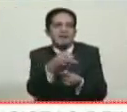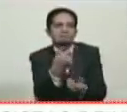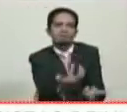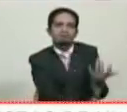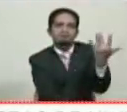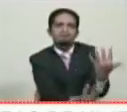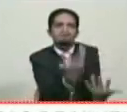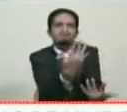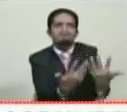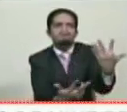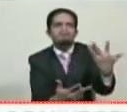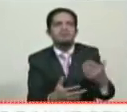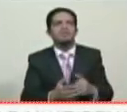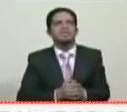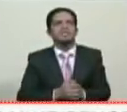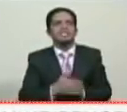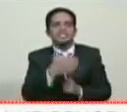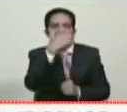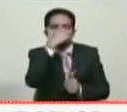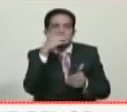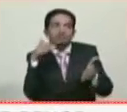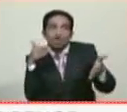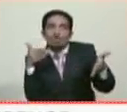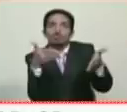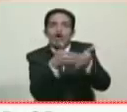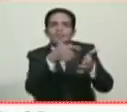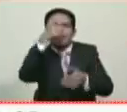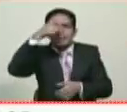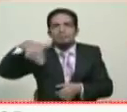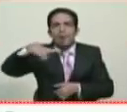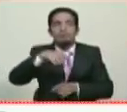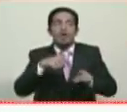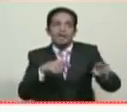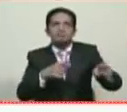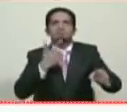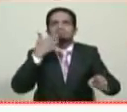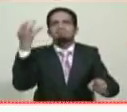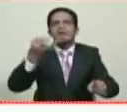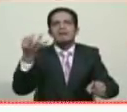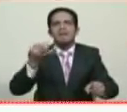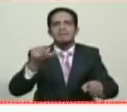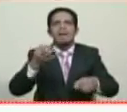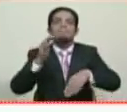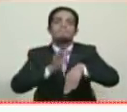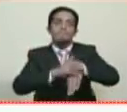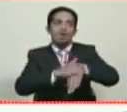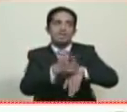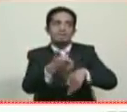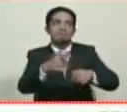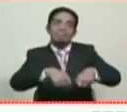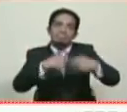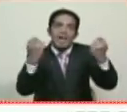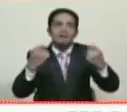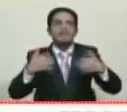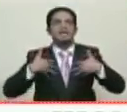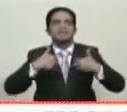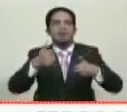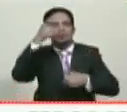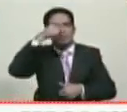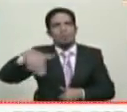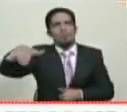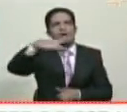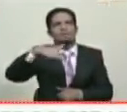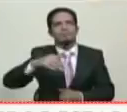criminal fascista contra nuestro pueblo. Es un acto criminal de verdad porque tiene que ver con la salud del pueblo.